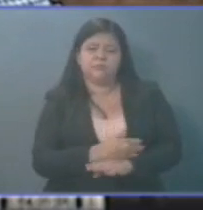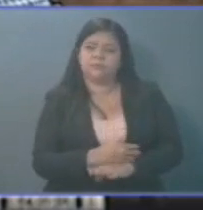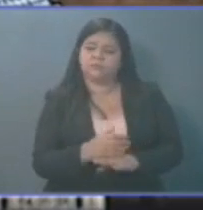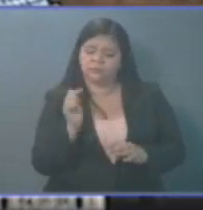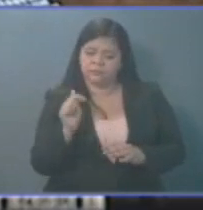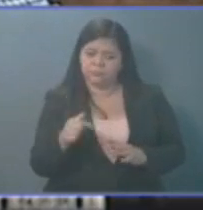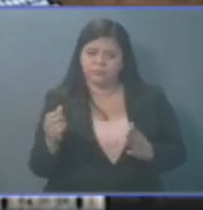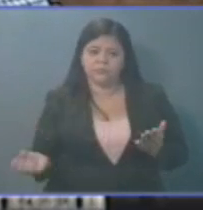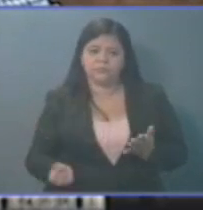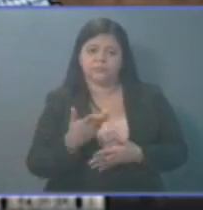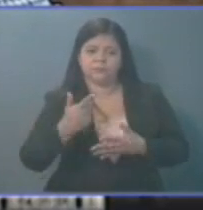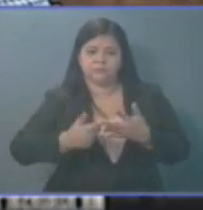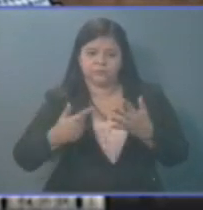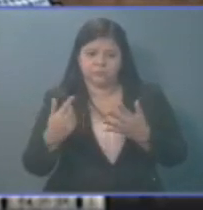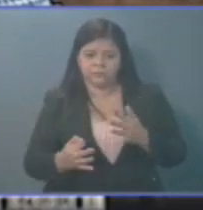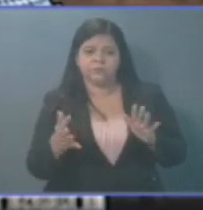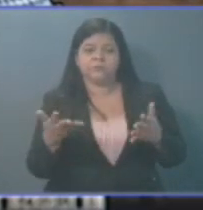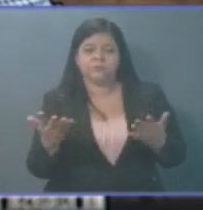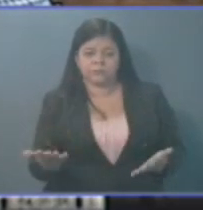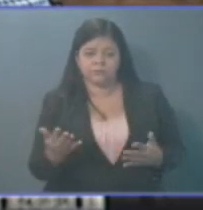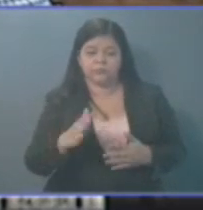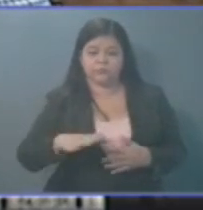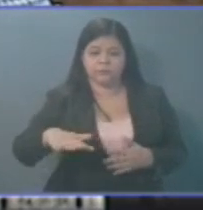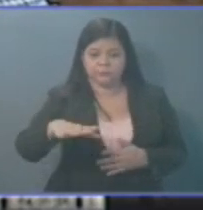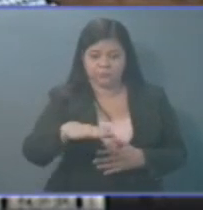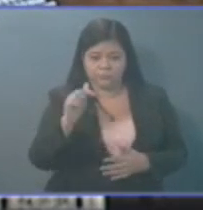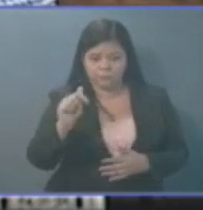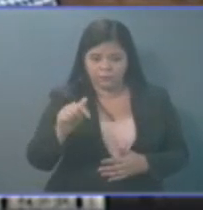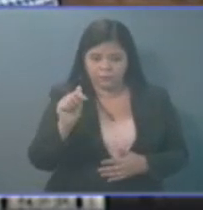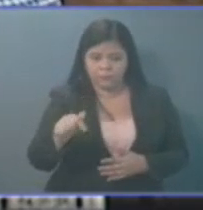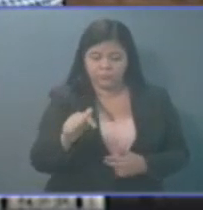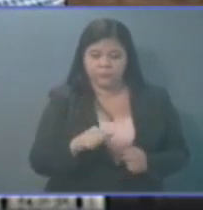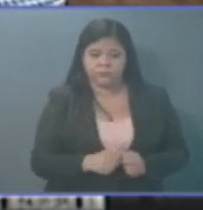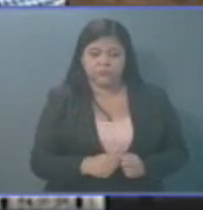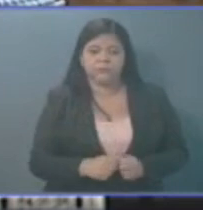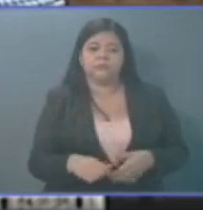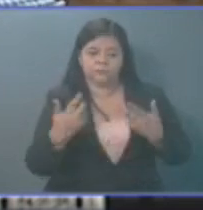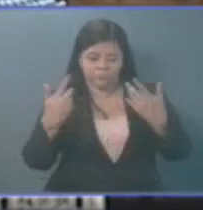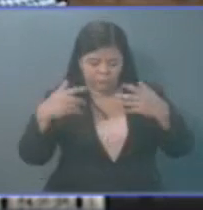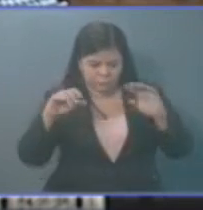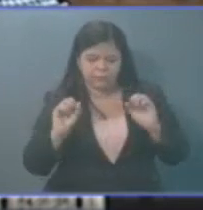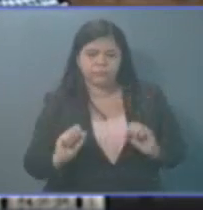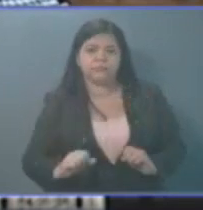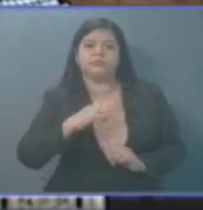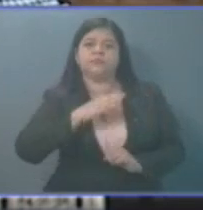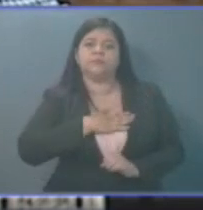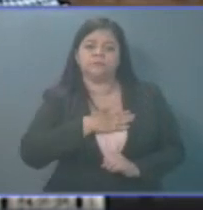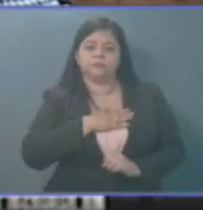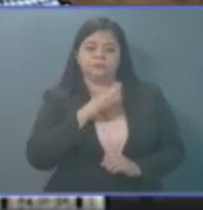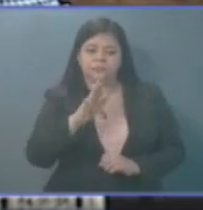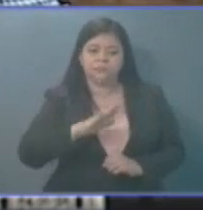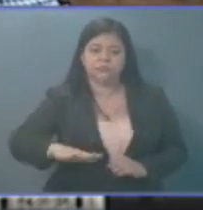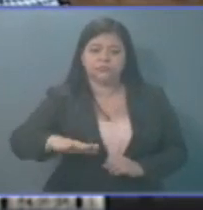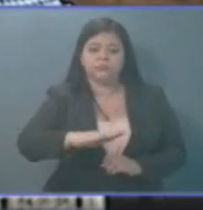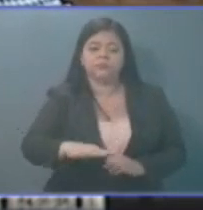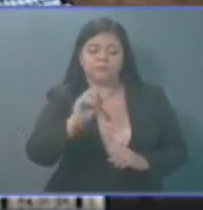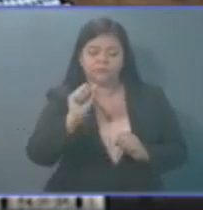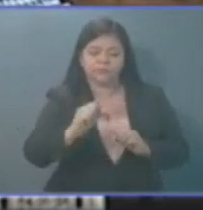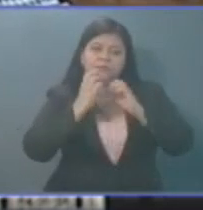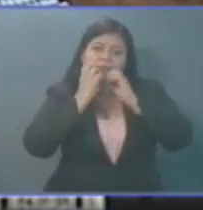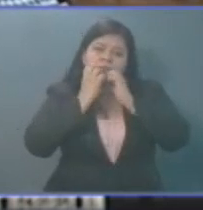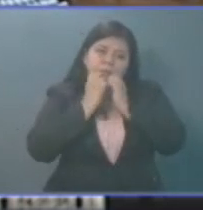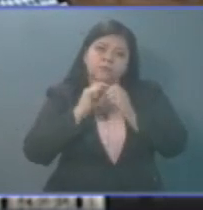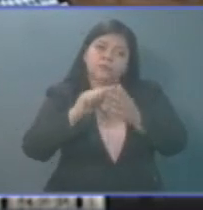referida normativa a fin de que el sector en referencia pueda contar con una instancia que vele y tutele